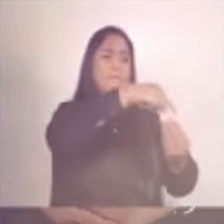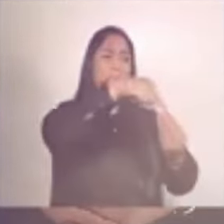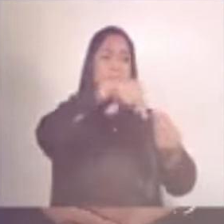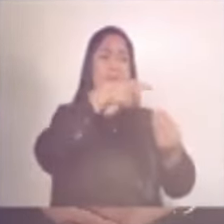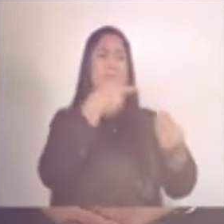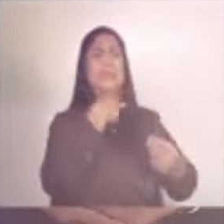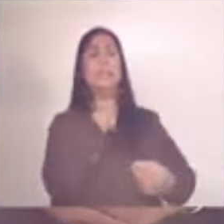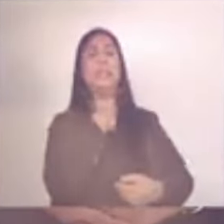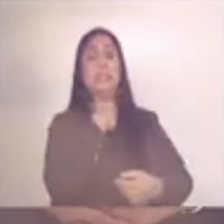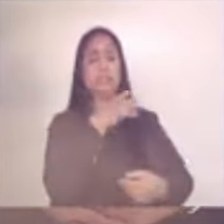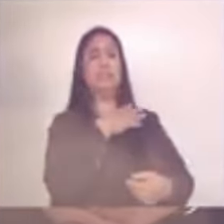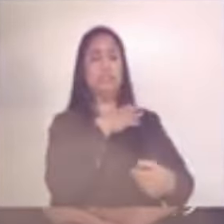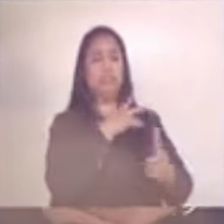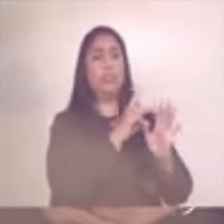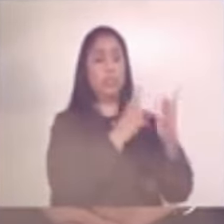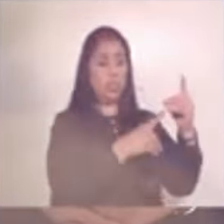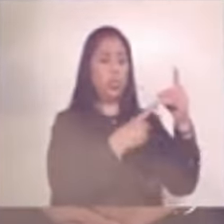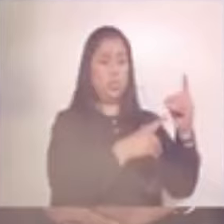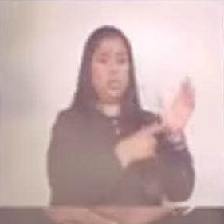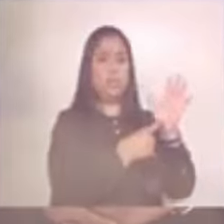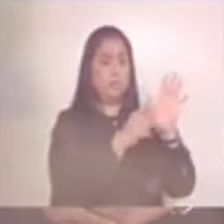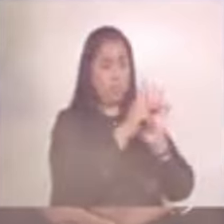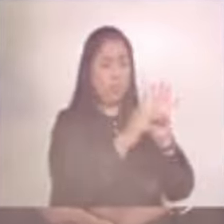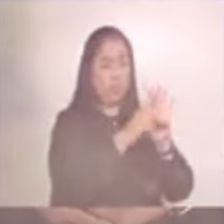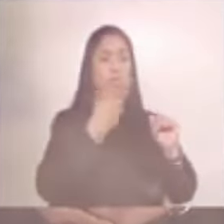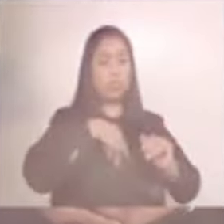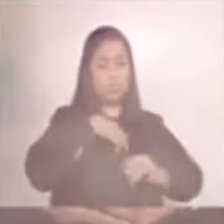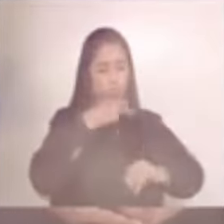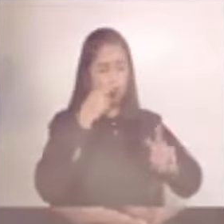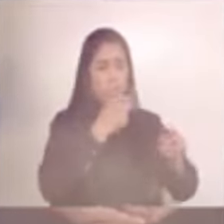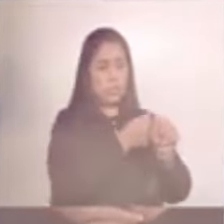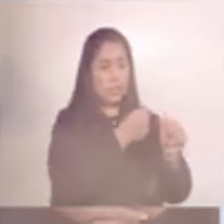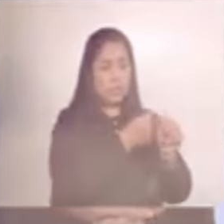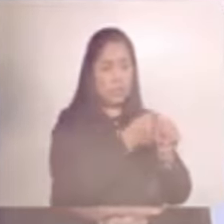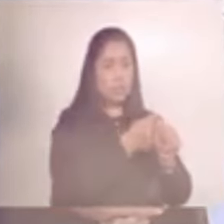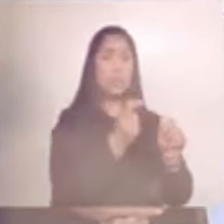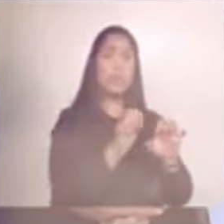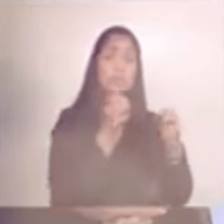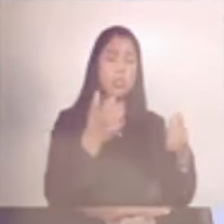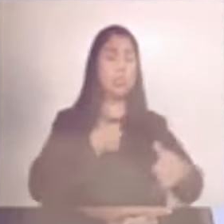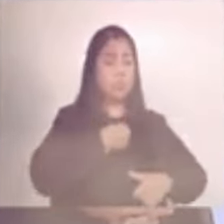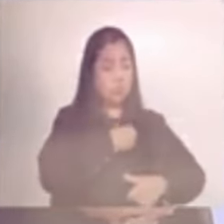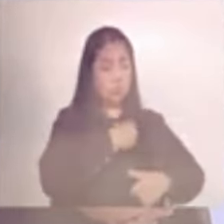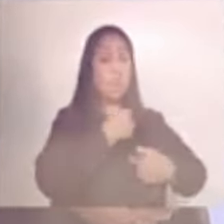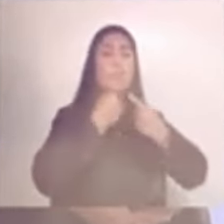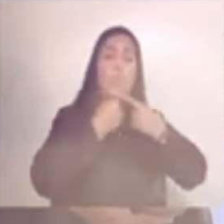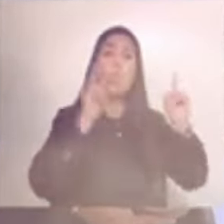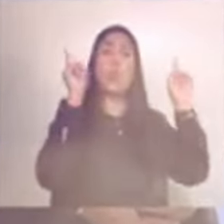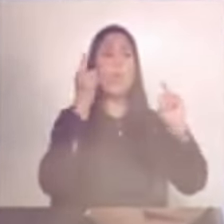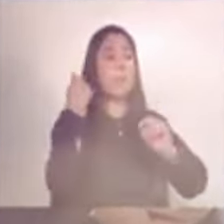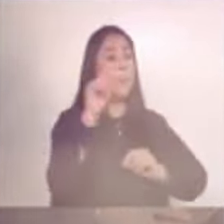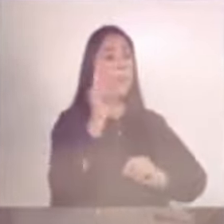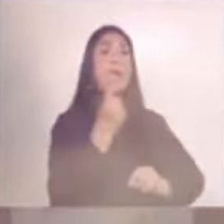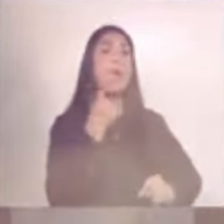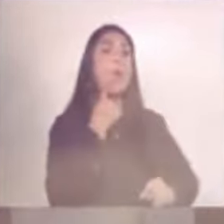Tenemos documentado todos los videos, les hemos dado seguimiento a eso, entonces quisiéramos hacerlo público para que las autoridades